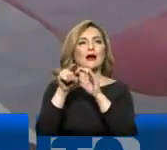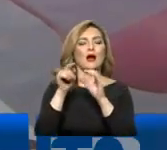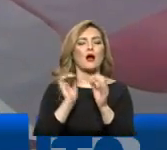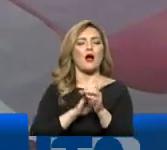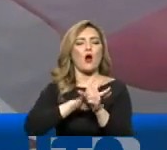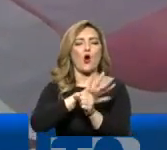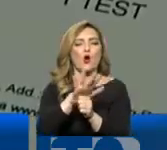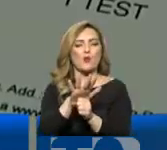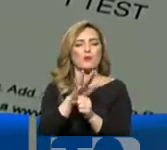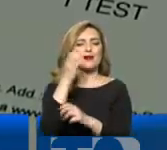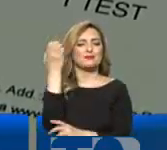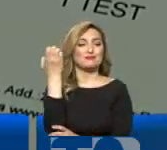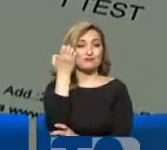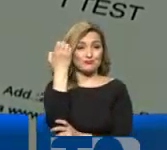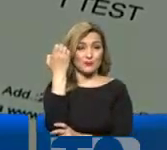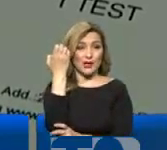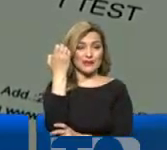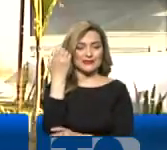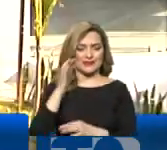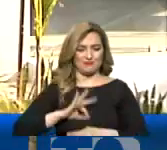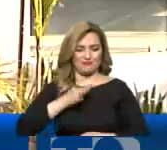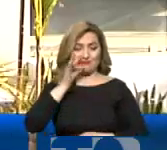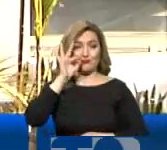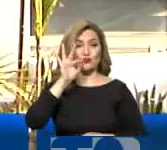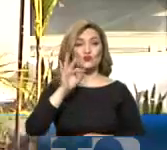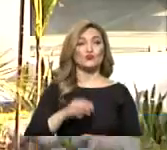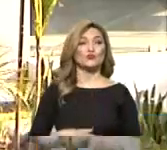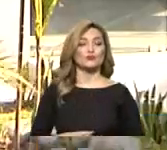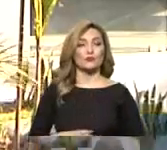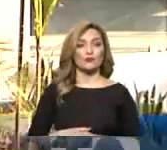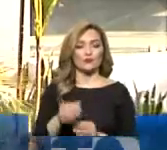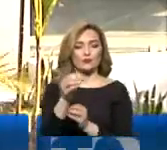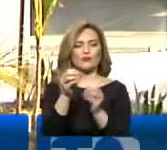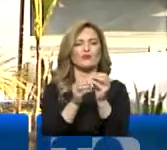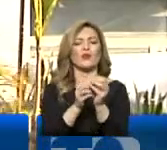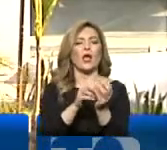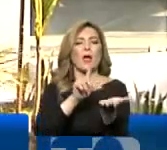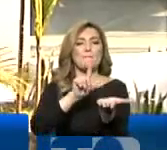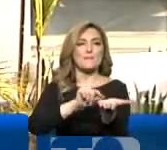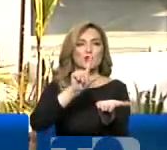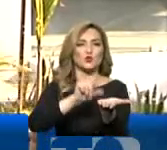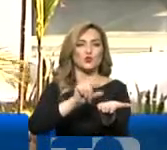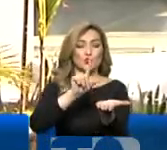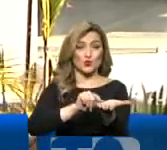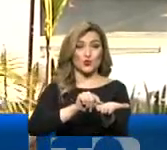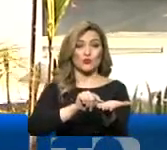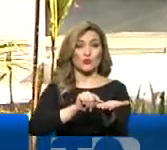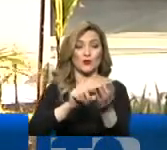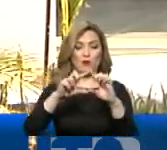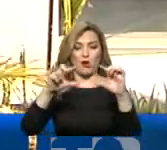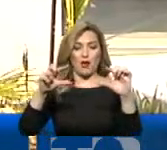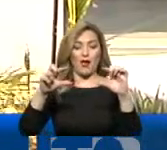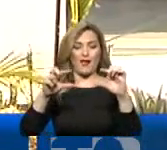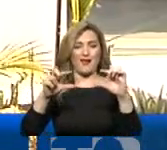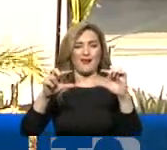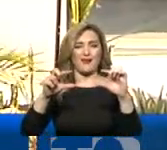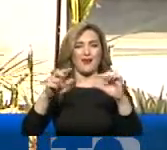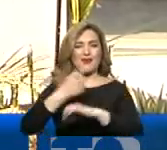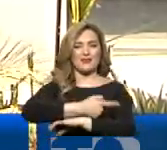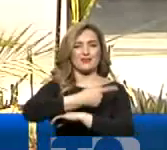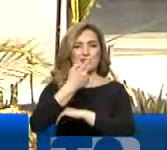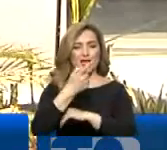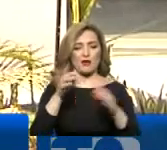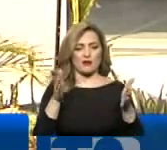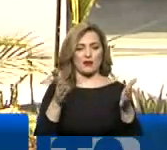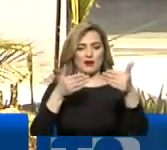a la emergencia sanitaria que vive el país. En esta oficina hacían una impresión donde tenían las etiquetas y en estos días ellos estaban